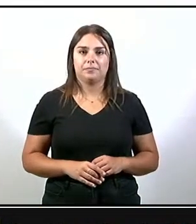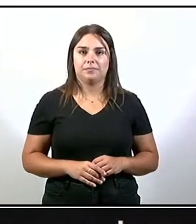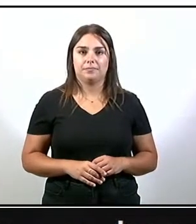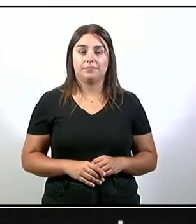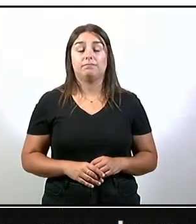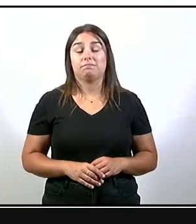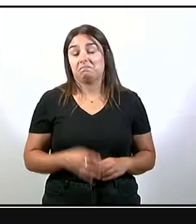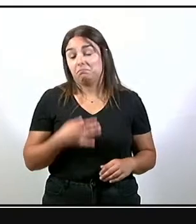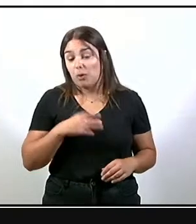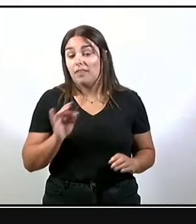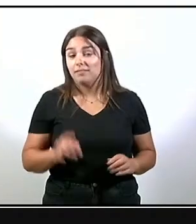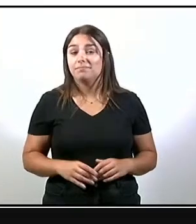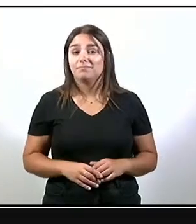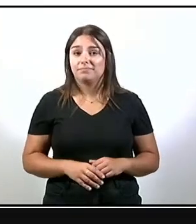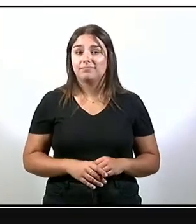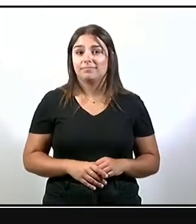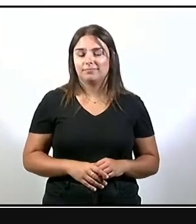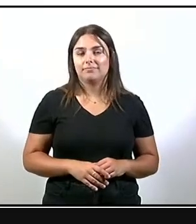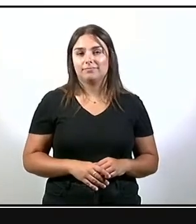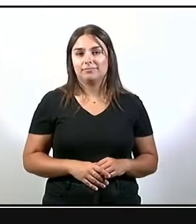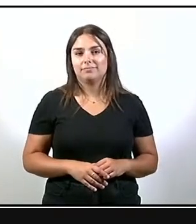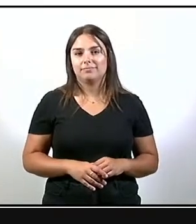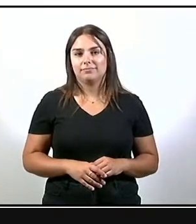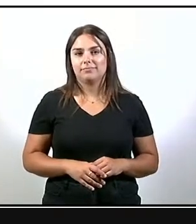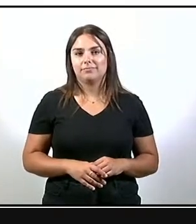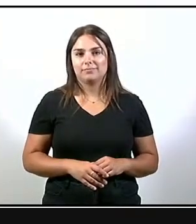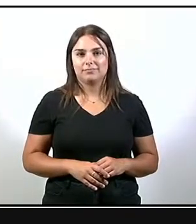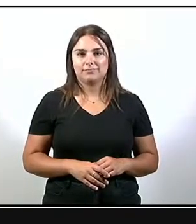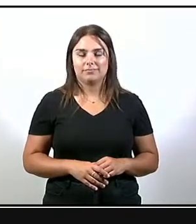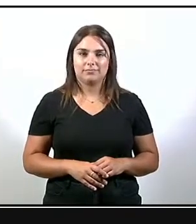Pues puede ser, pudiera ser.